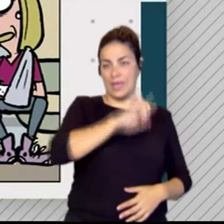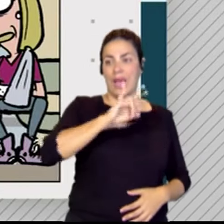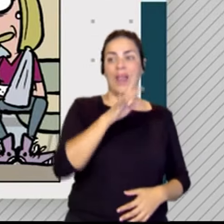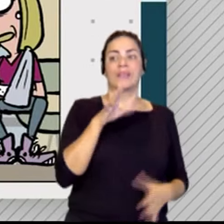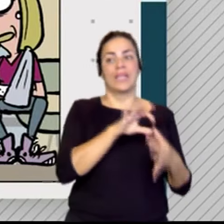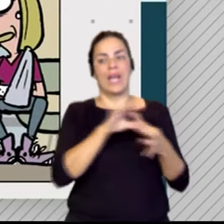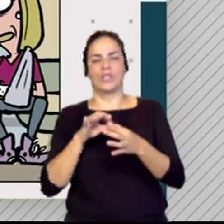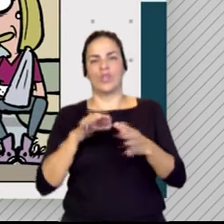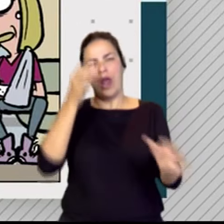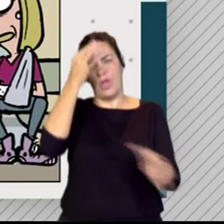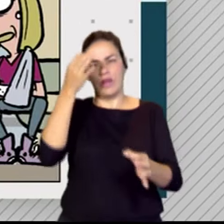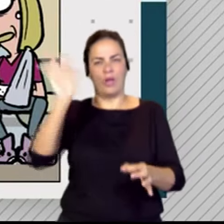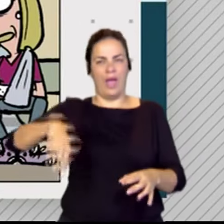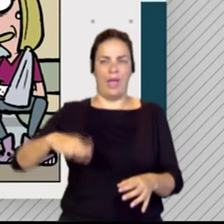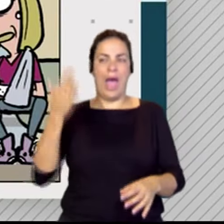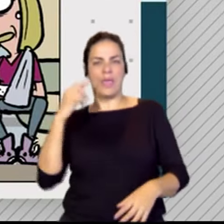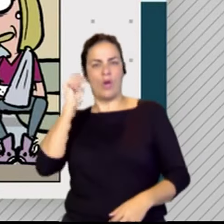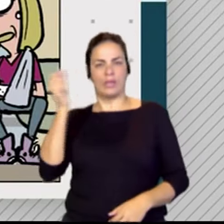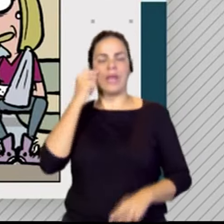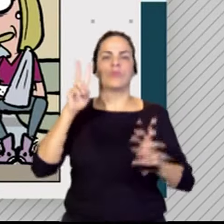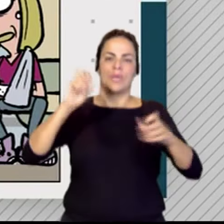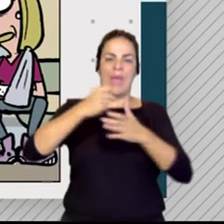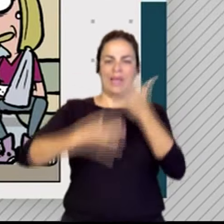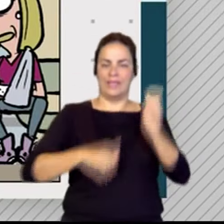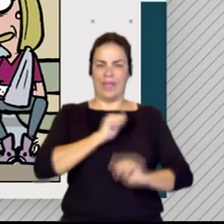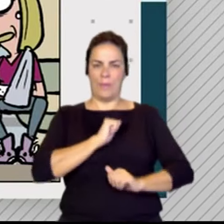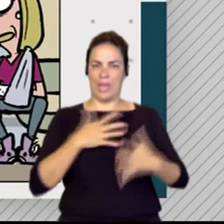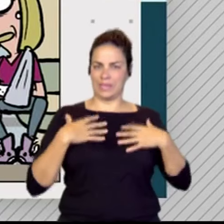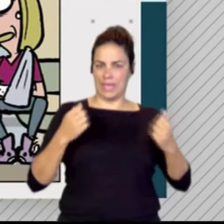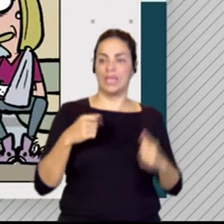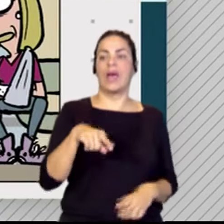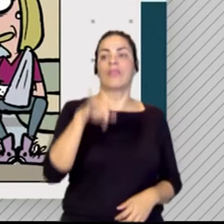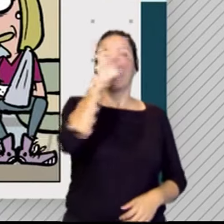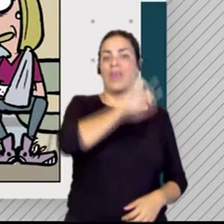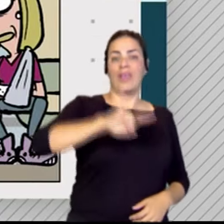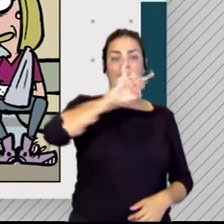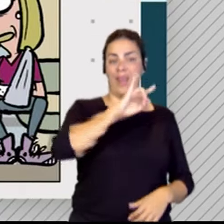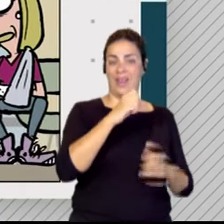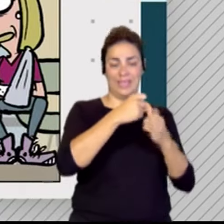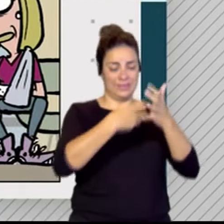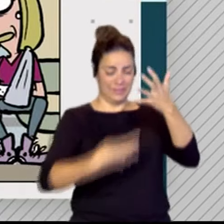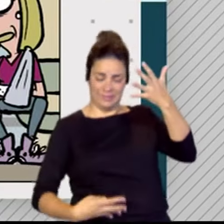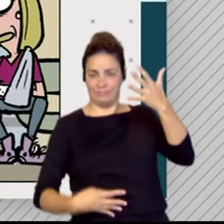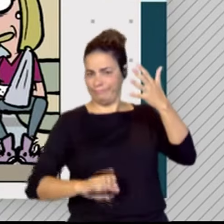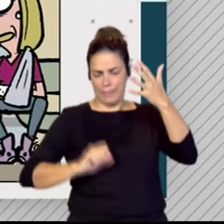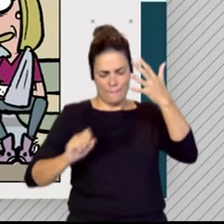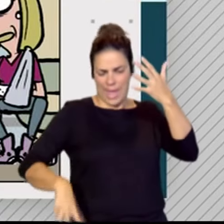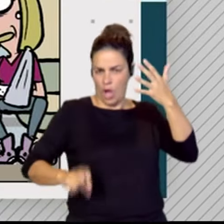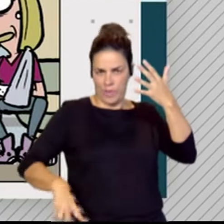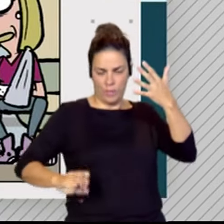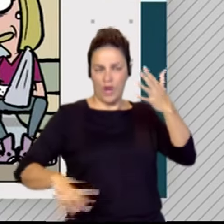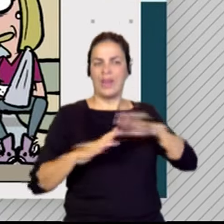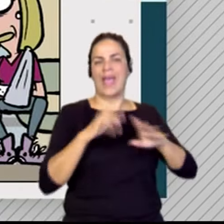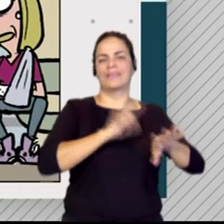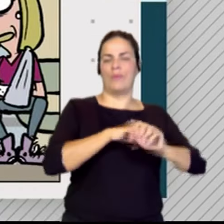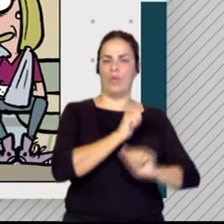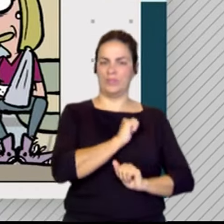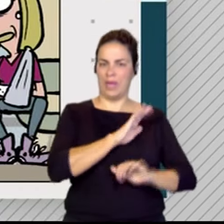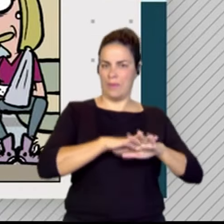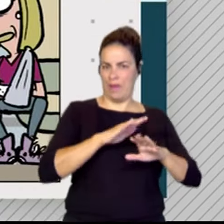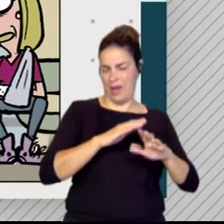ayer en torno a las listas de espera en sanidad canari sigue a la cola en el peor puesto en tiempo de espera para los consultas de